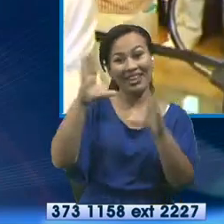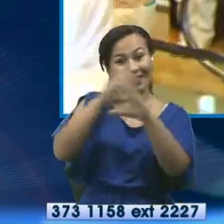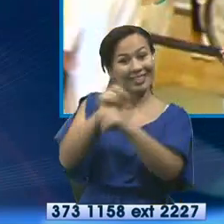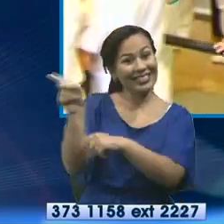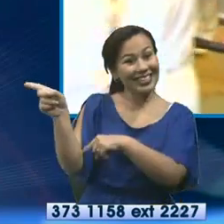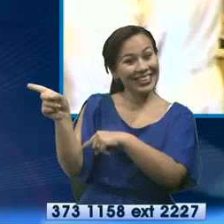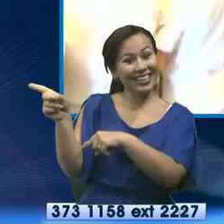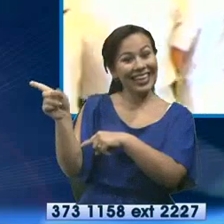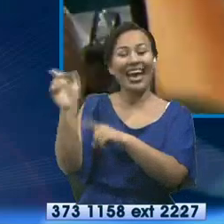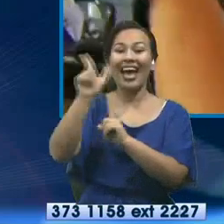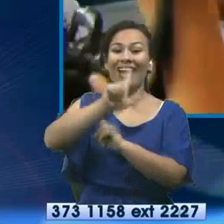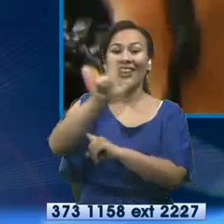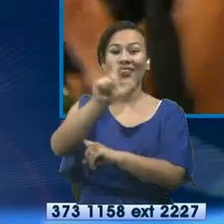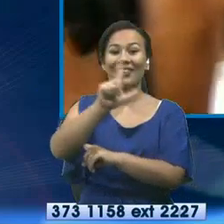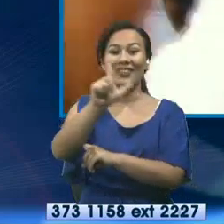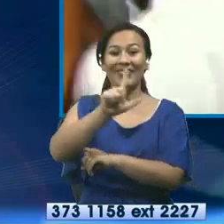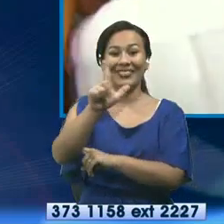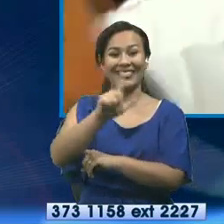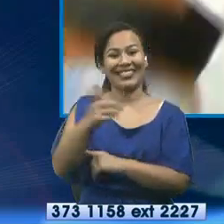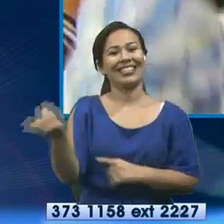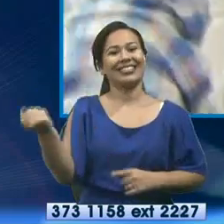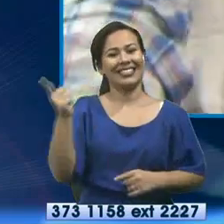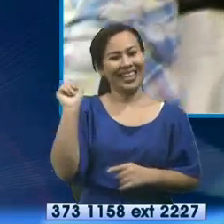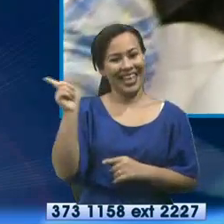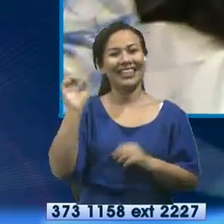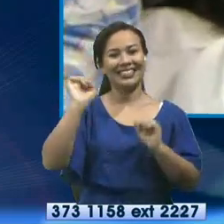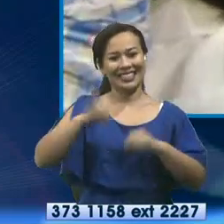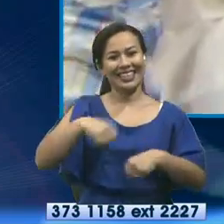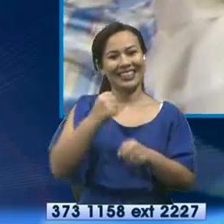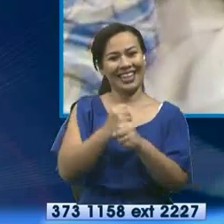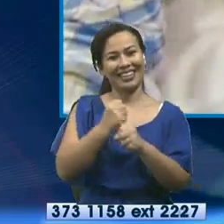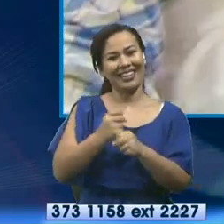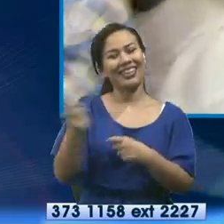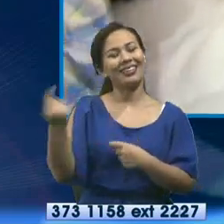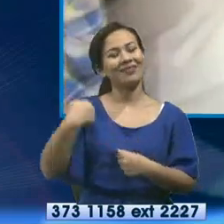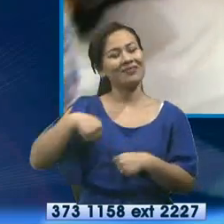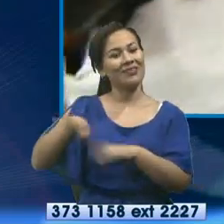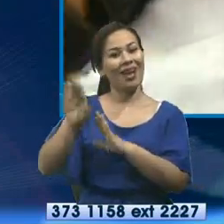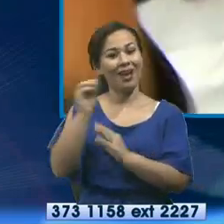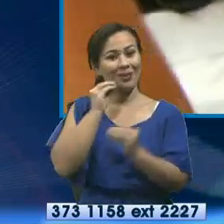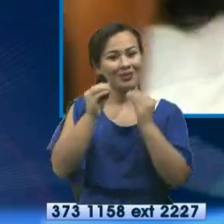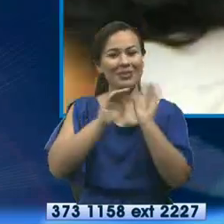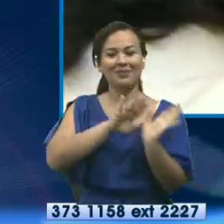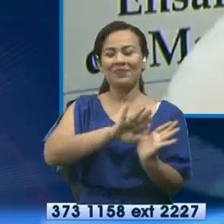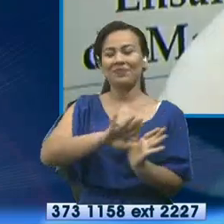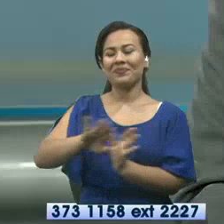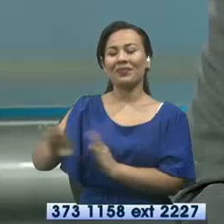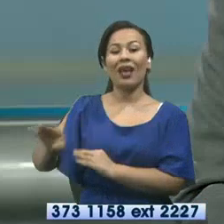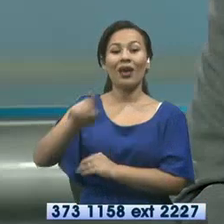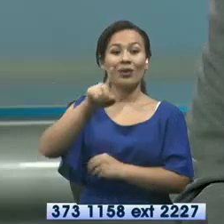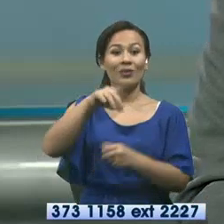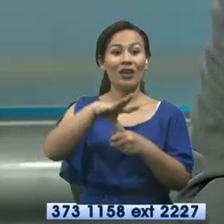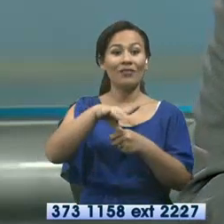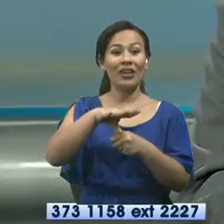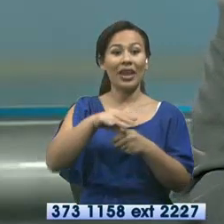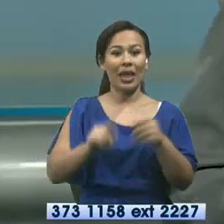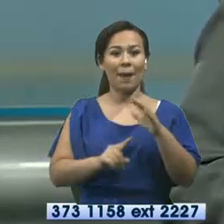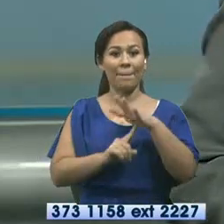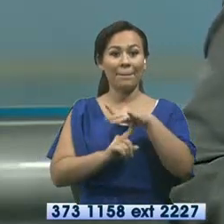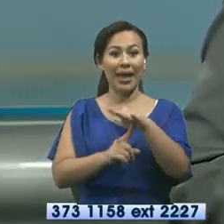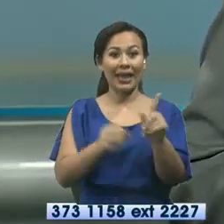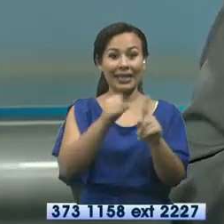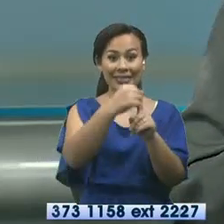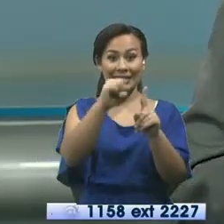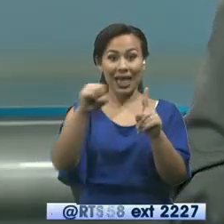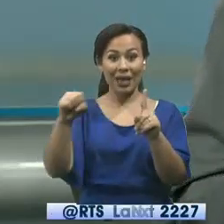No, el lunes mejor. Bueno, seguimos con la información. Una feria se llevará a cabo en el Parque Samanes, esto es al